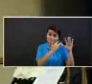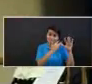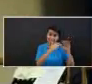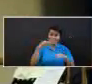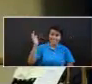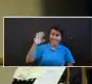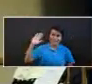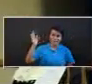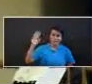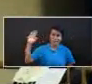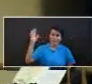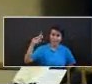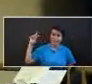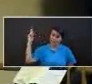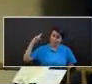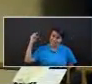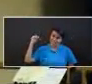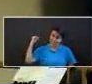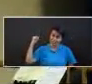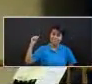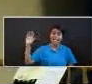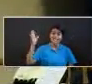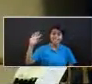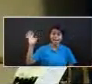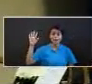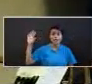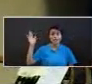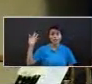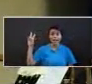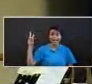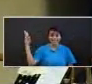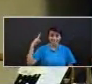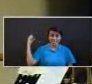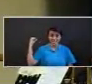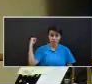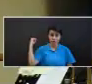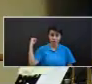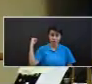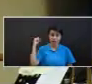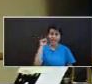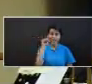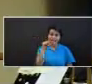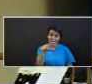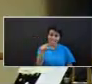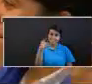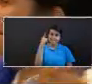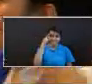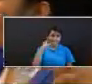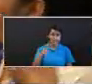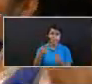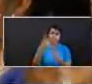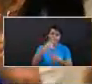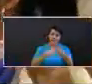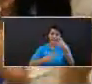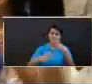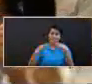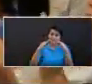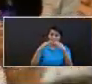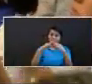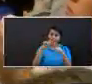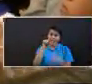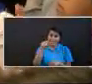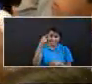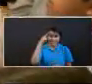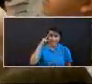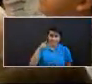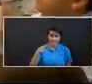saludando al victorioso, saludando al que venció. Ese día volverás a casa. Ese día será